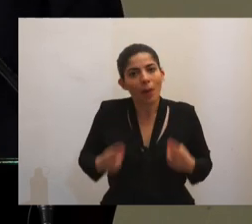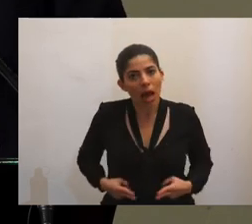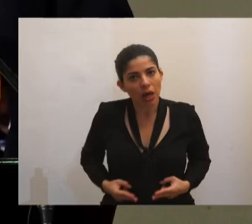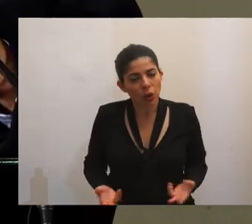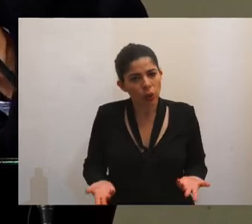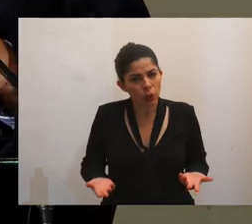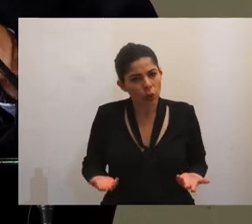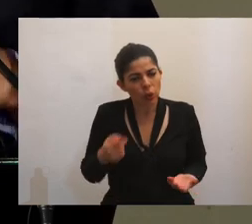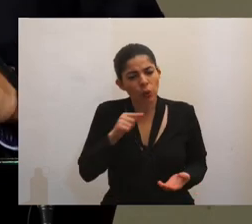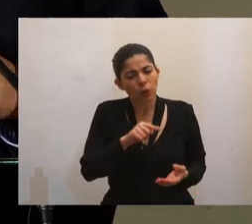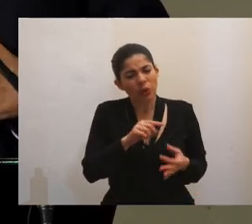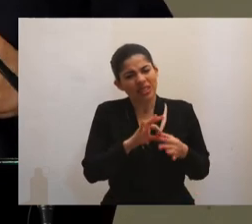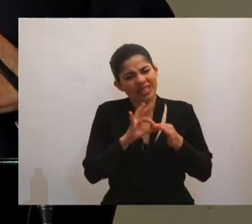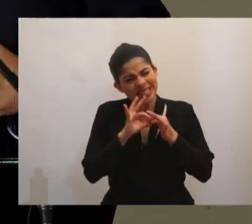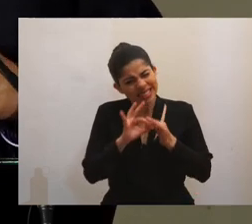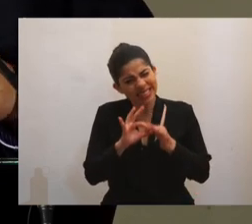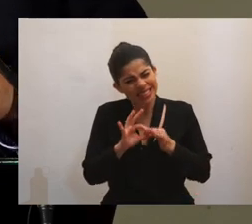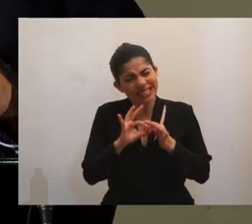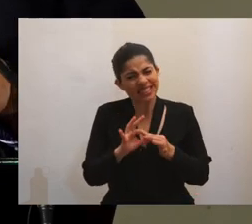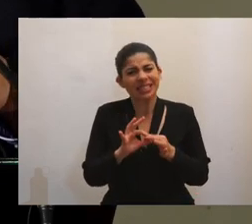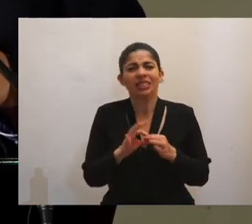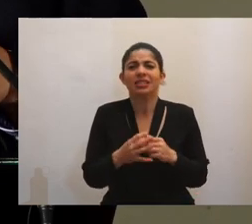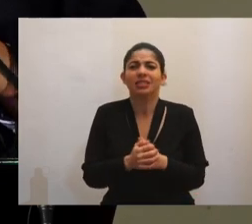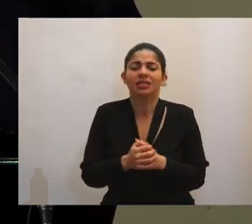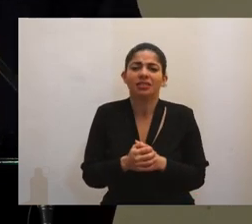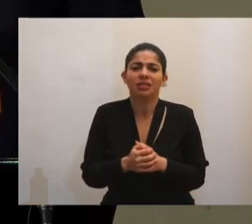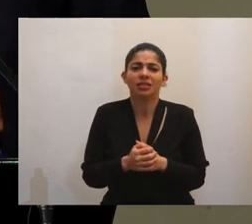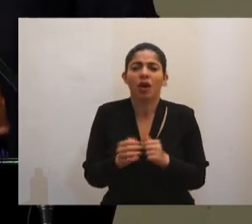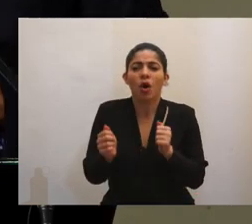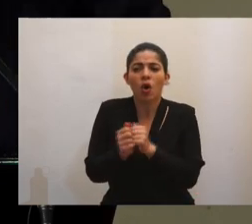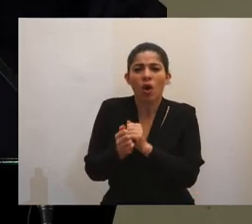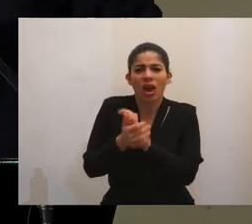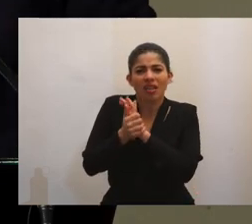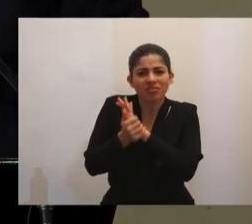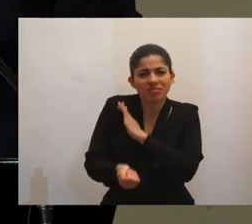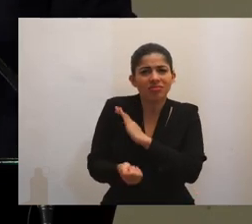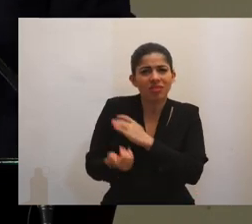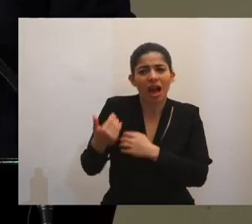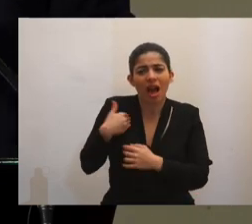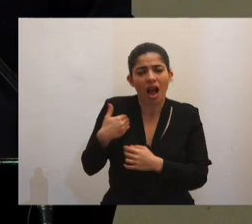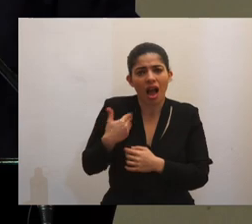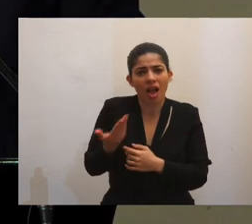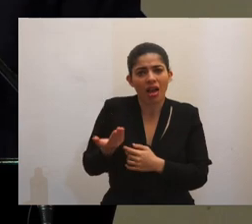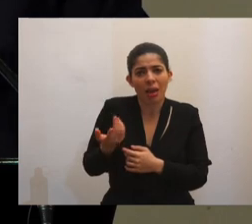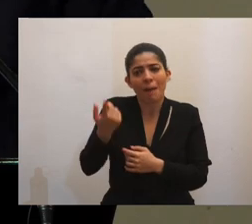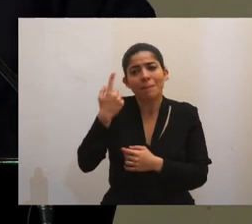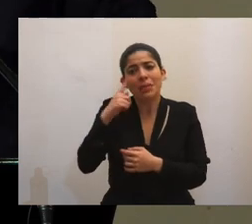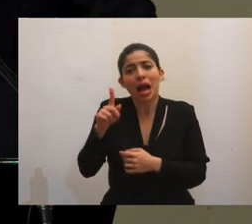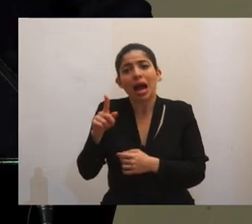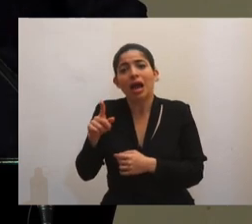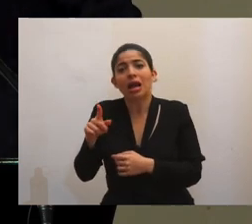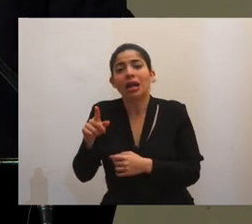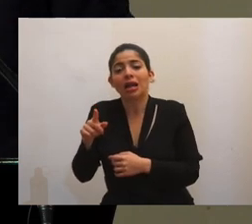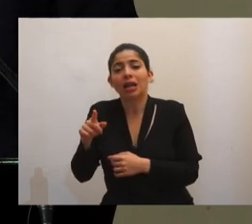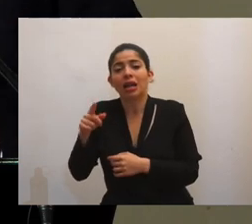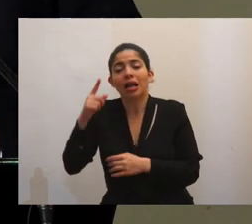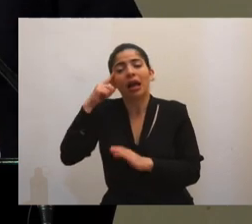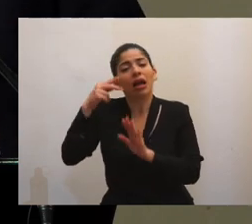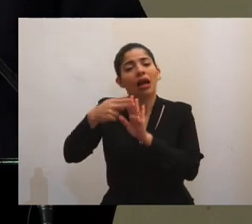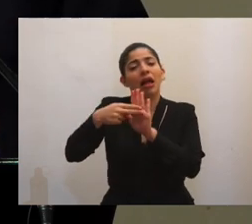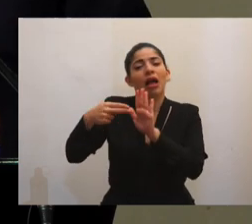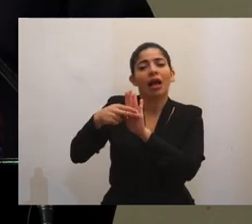esto se vincula muy estrechamente con la capacidad que tengamos de romper aquellos